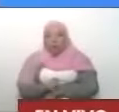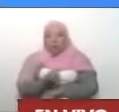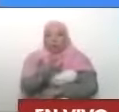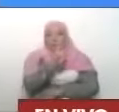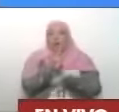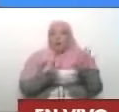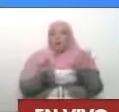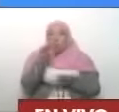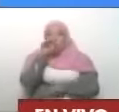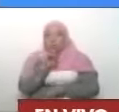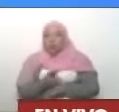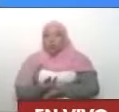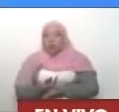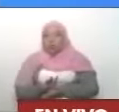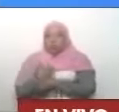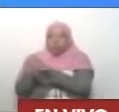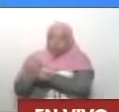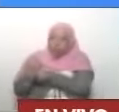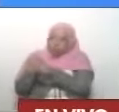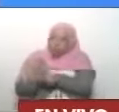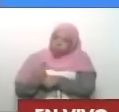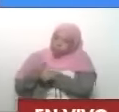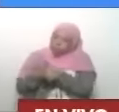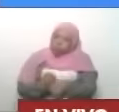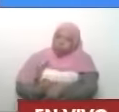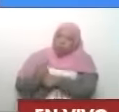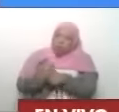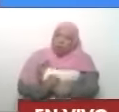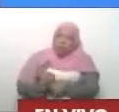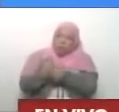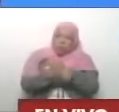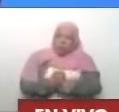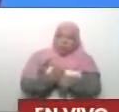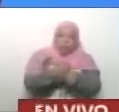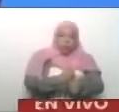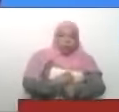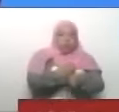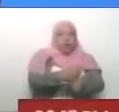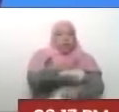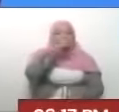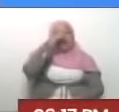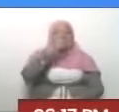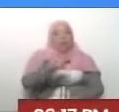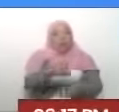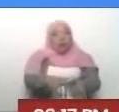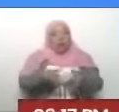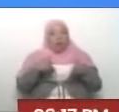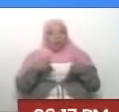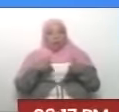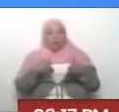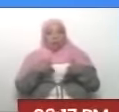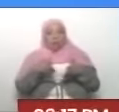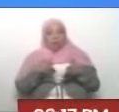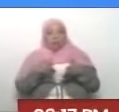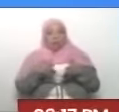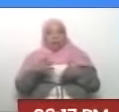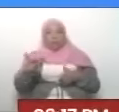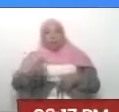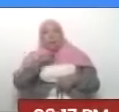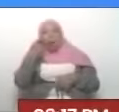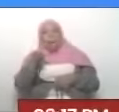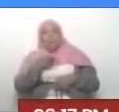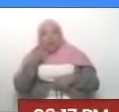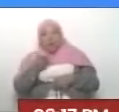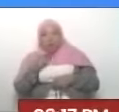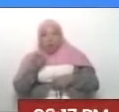47 y año 48. Es el primer Zamora y triunfa. Lo que pasa es que después vienen los politiqueros de la